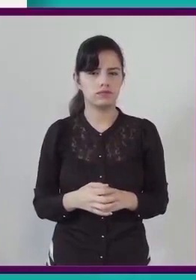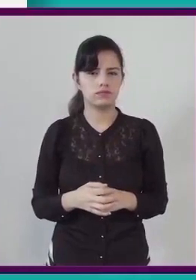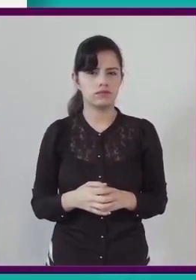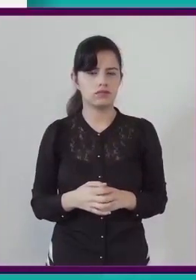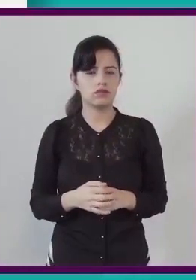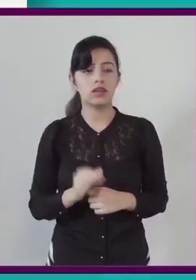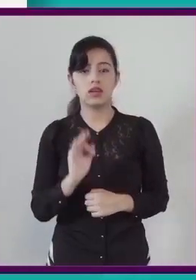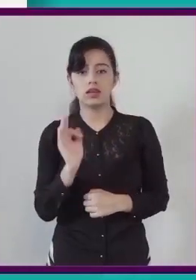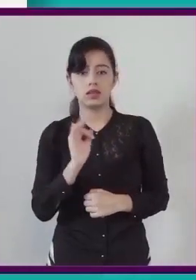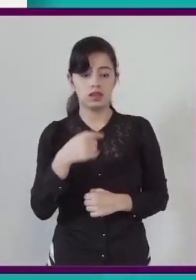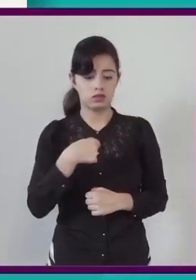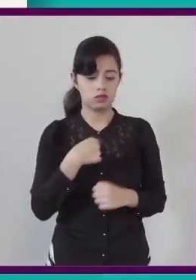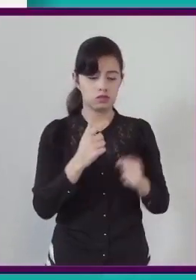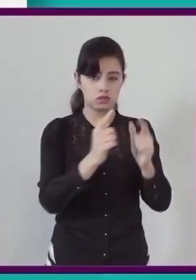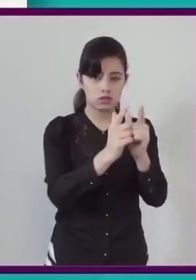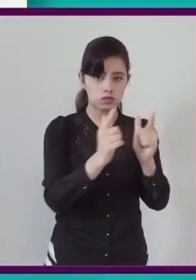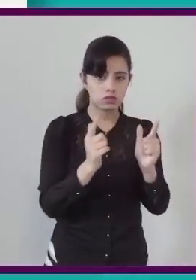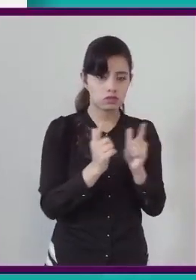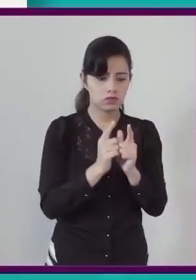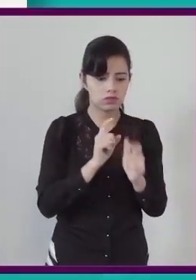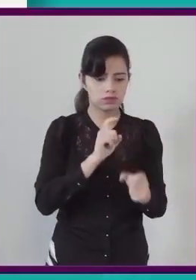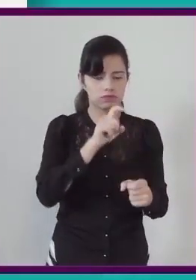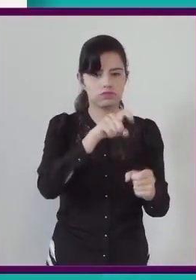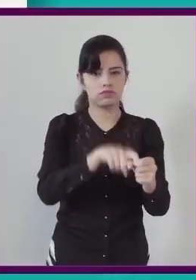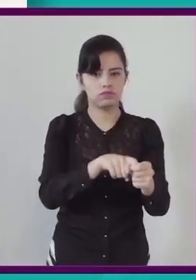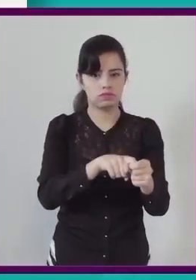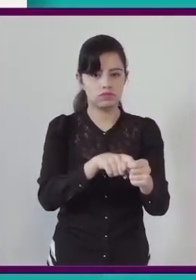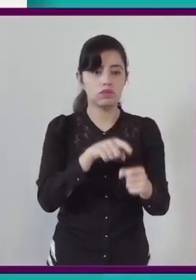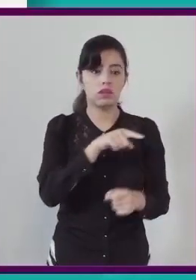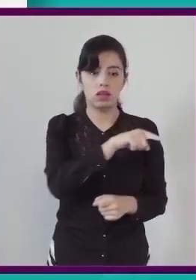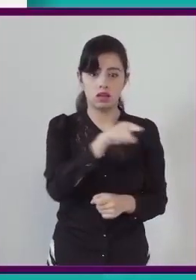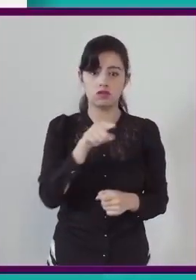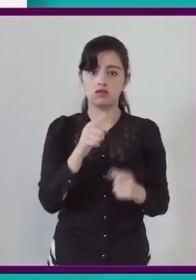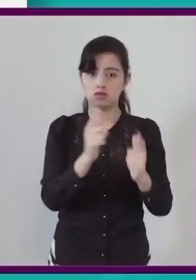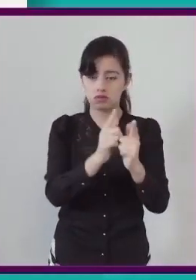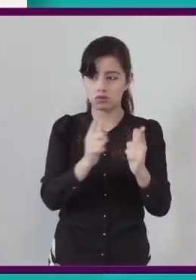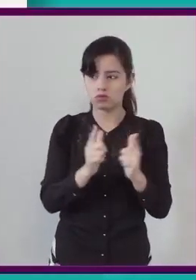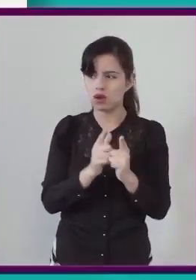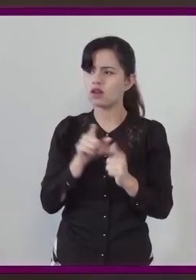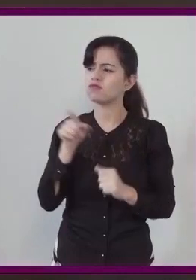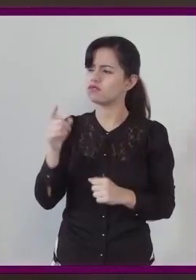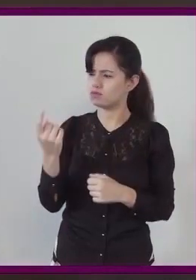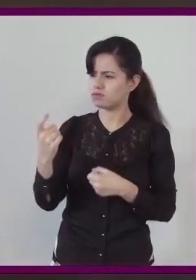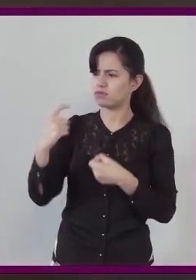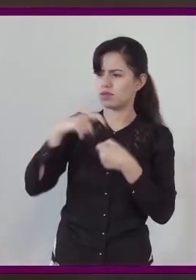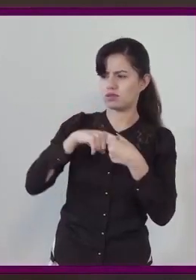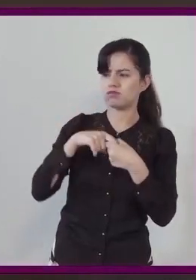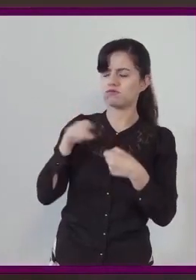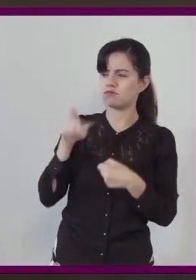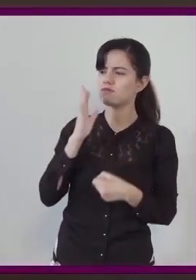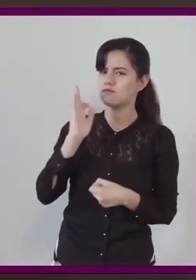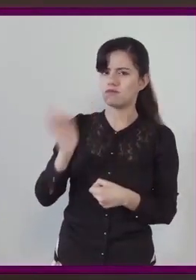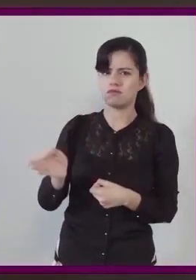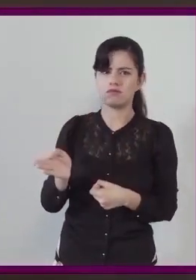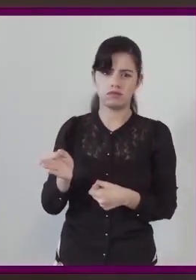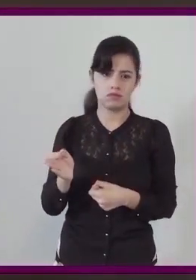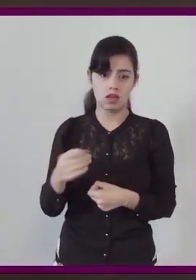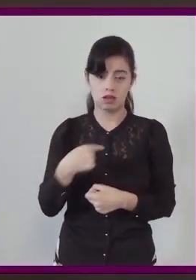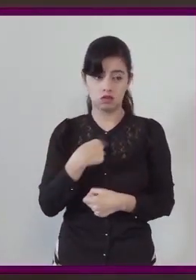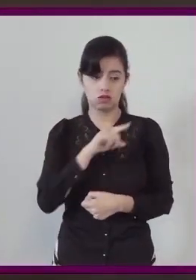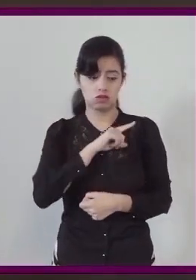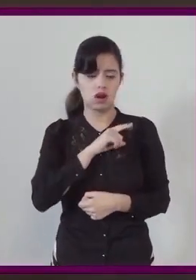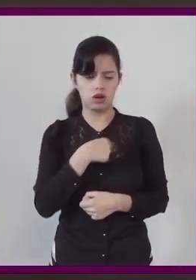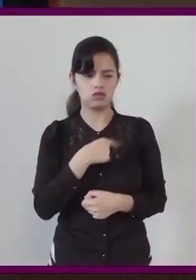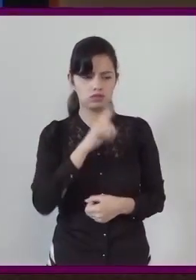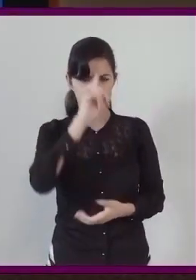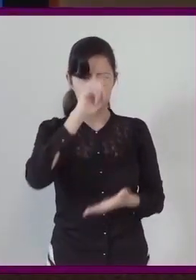Si yo pertenezco a un grupo, el grupo tiene que decir también que yo pertenezco ahí, ¿no? Sí, claro. No puedo ser solamente